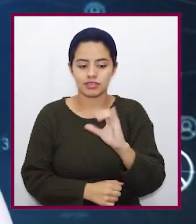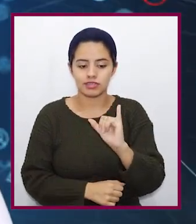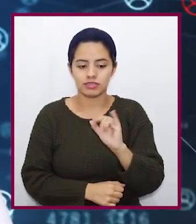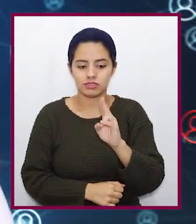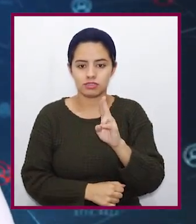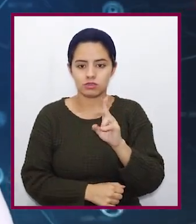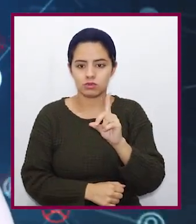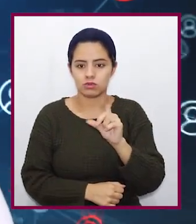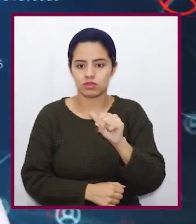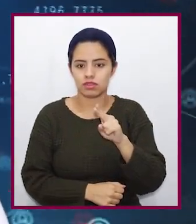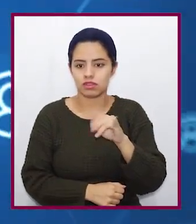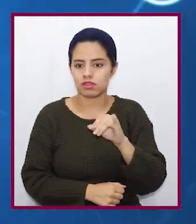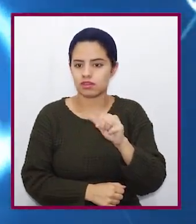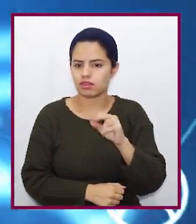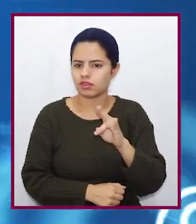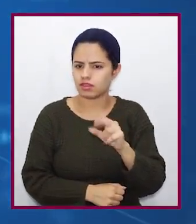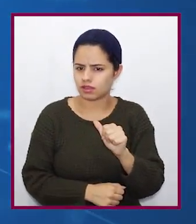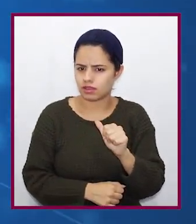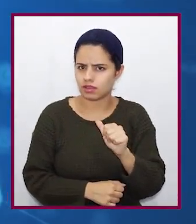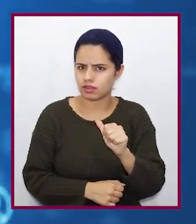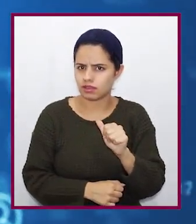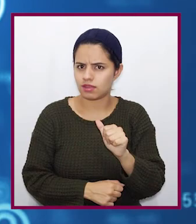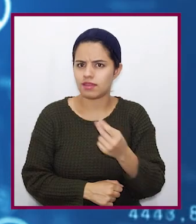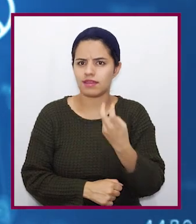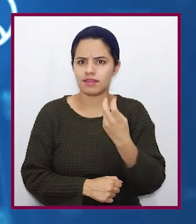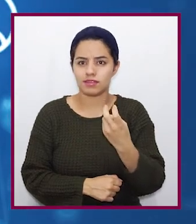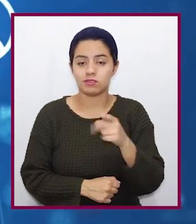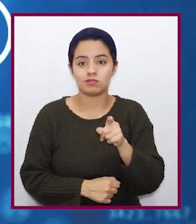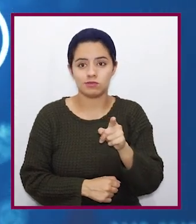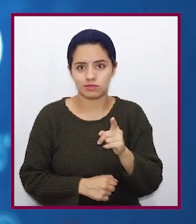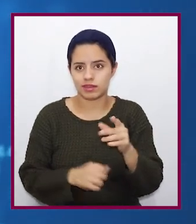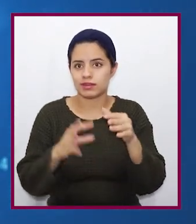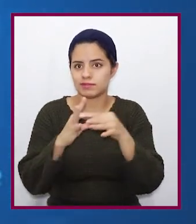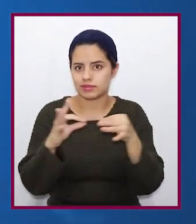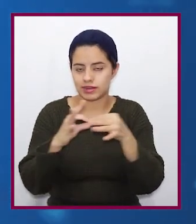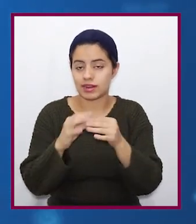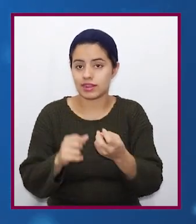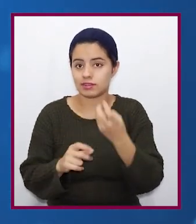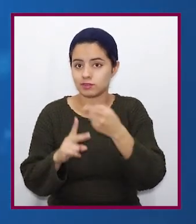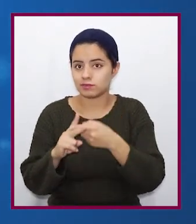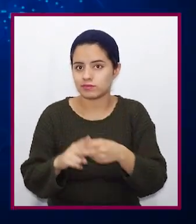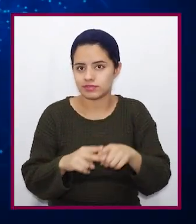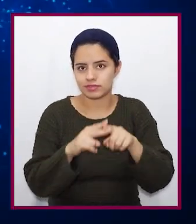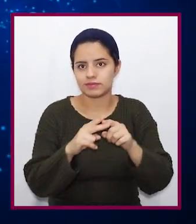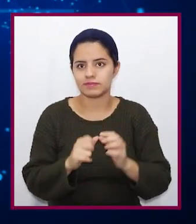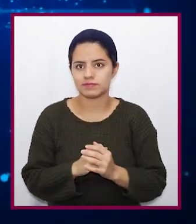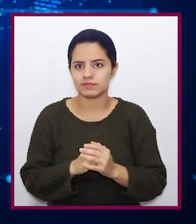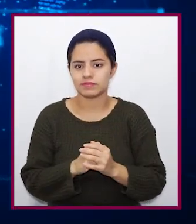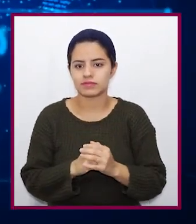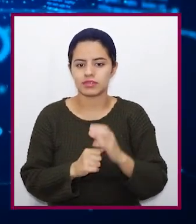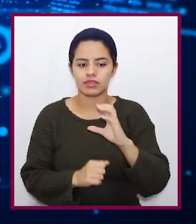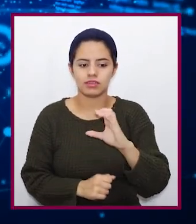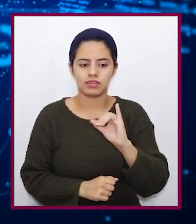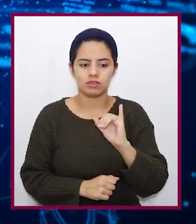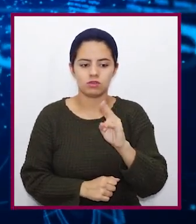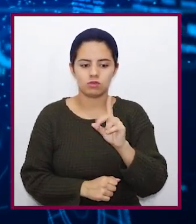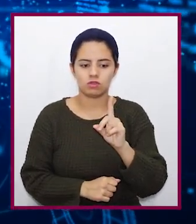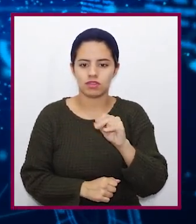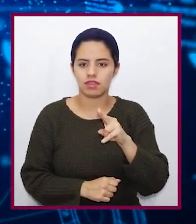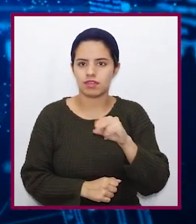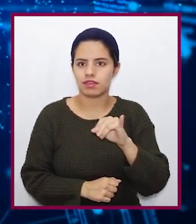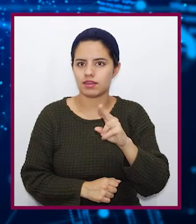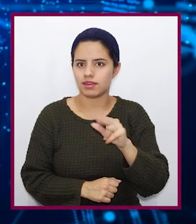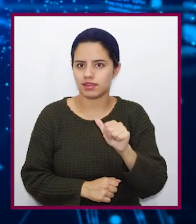ciudadanía digital. Qué bueno que tocas ese punto, Axel, porque es de ahí de donde vamos a partir. A la ciudadanía digital la